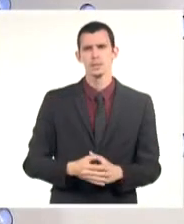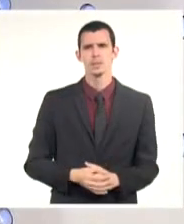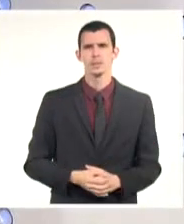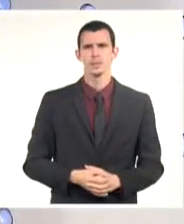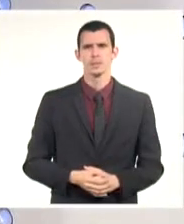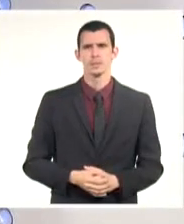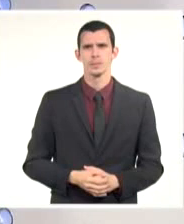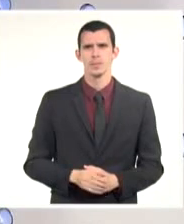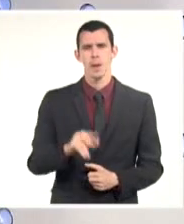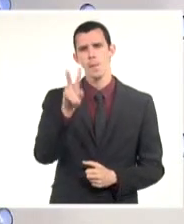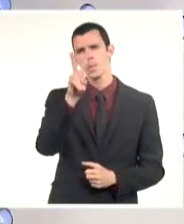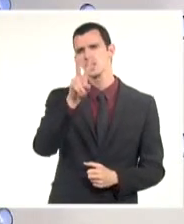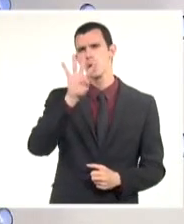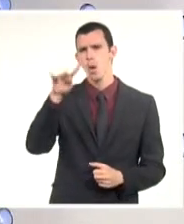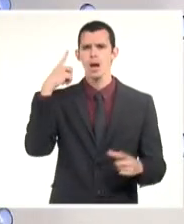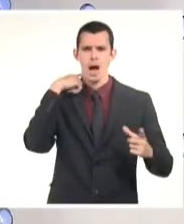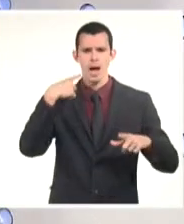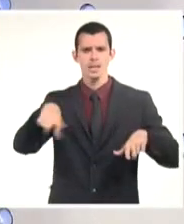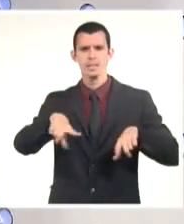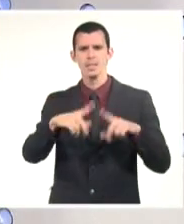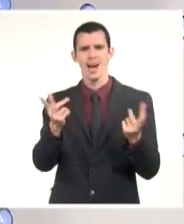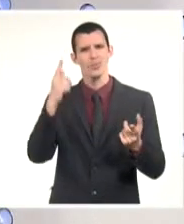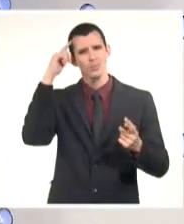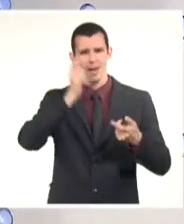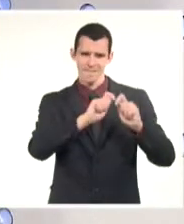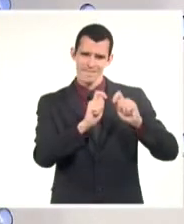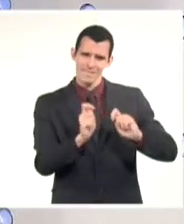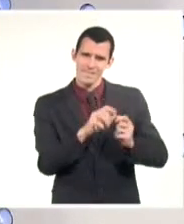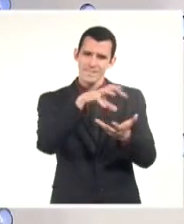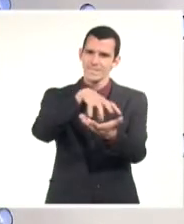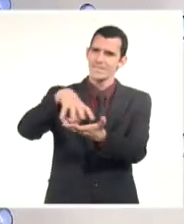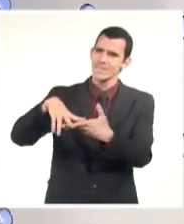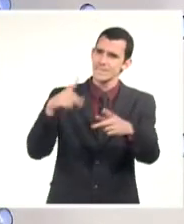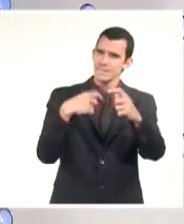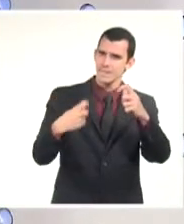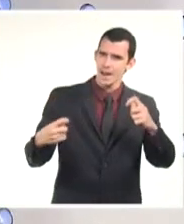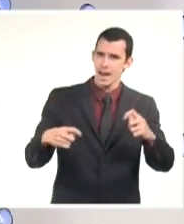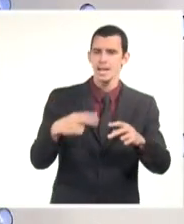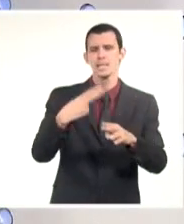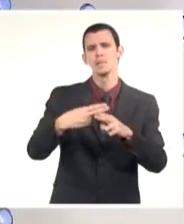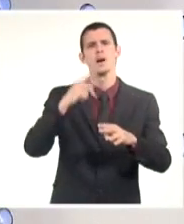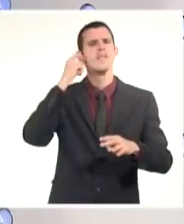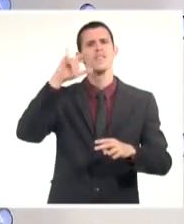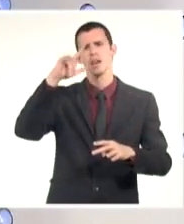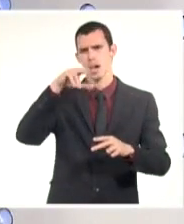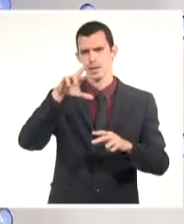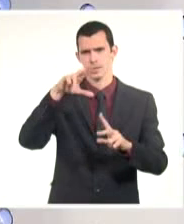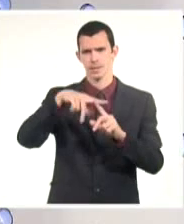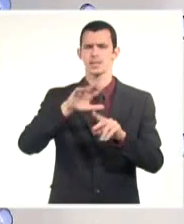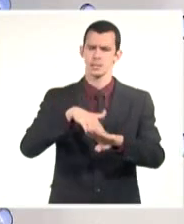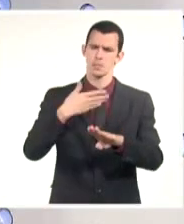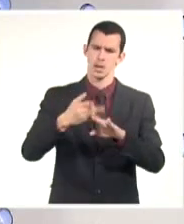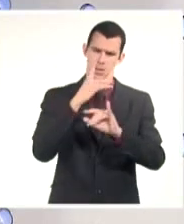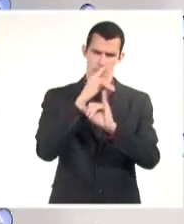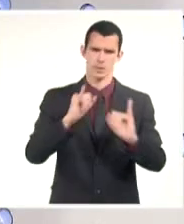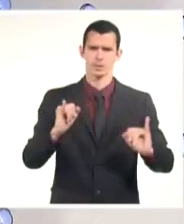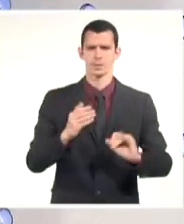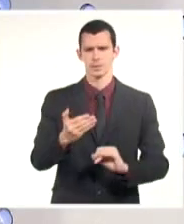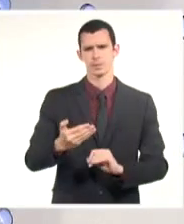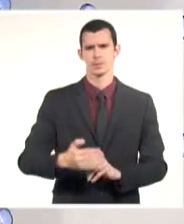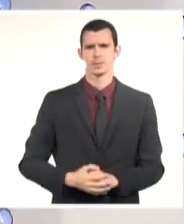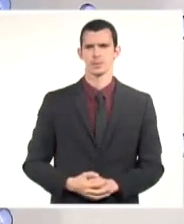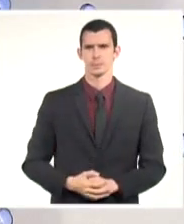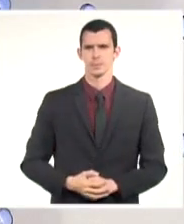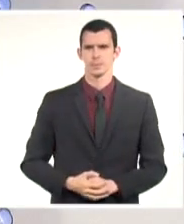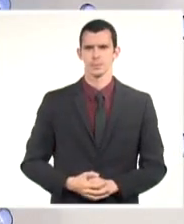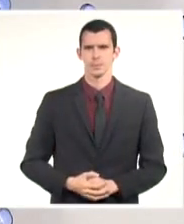la Feria Internacional de Artesanía y Regalo FIAR 2022. Tendremos más detalles en próximas emisiones.